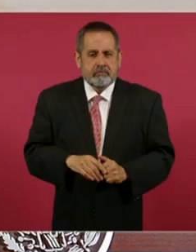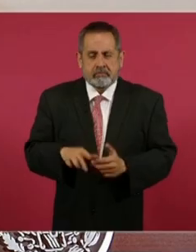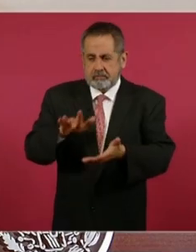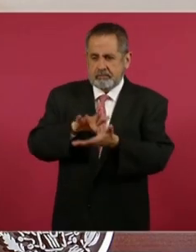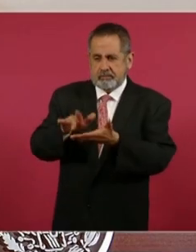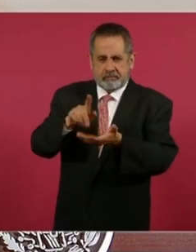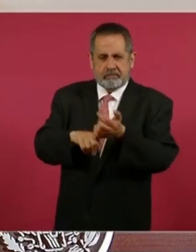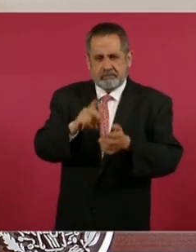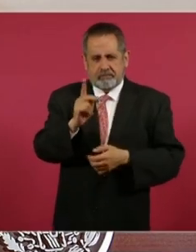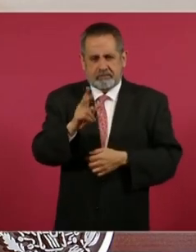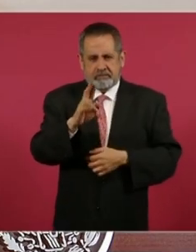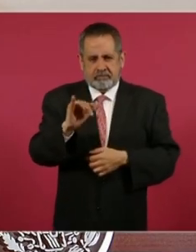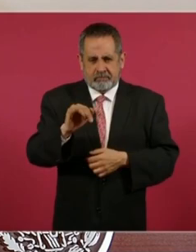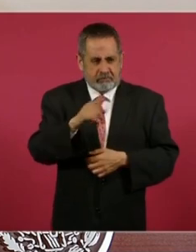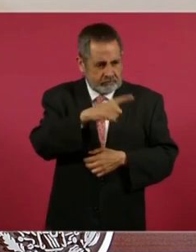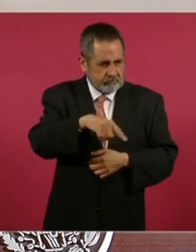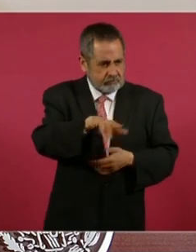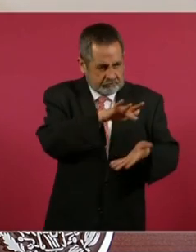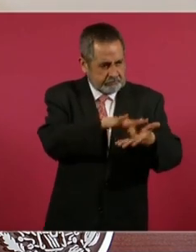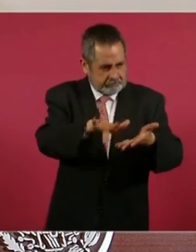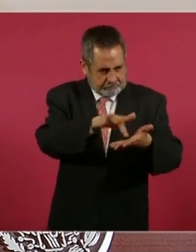apoyan al PRI en el Estado de México